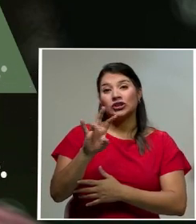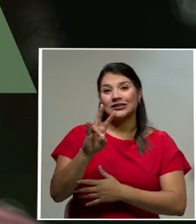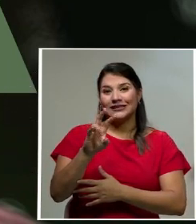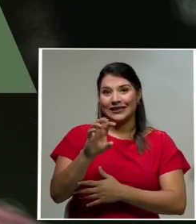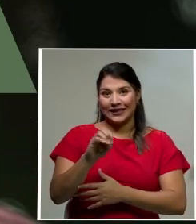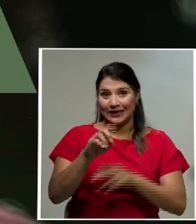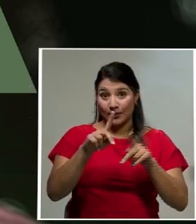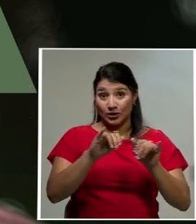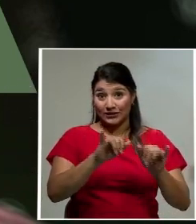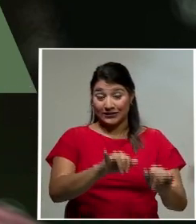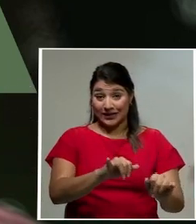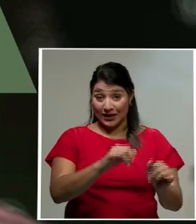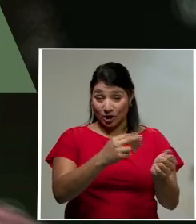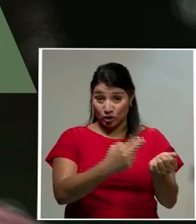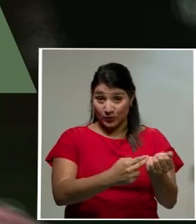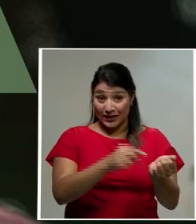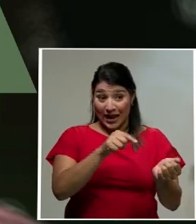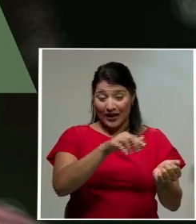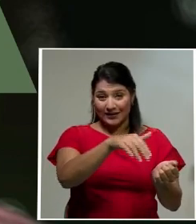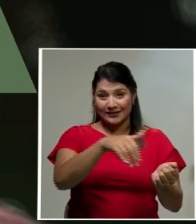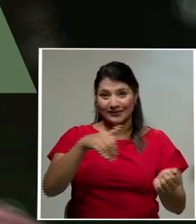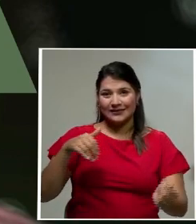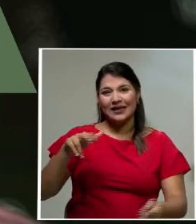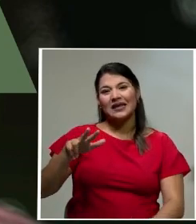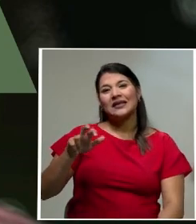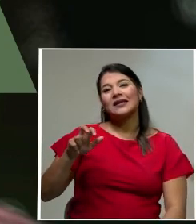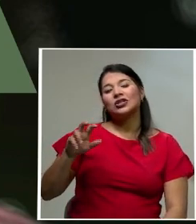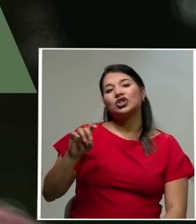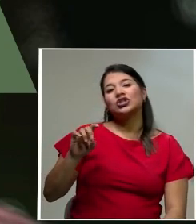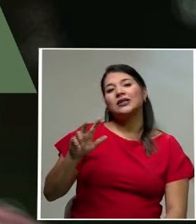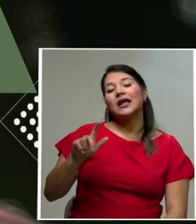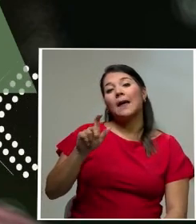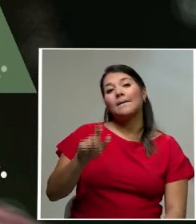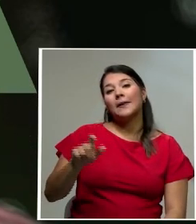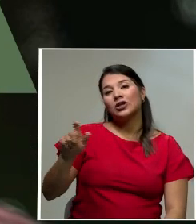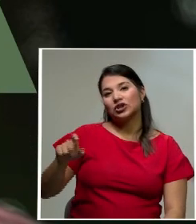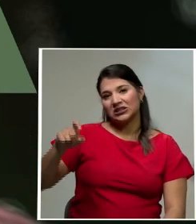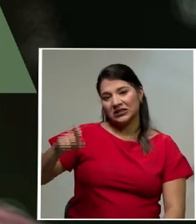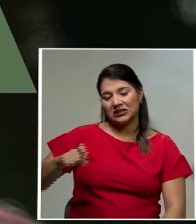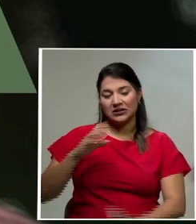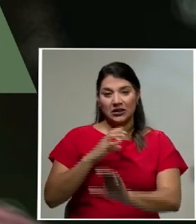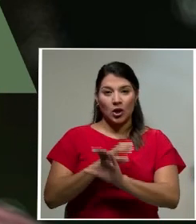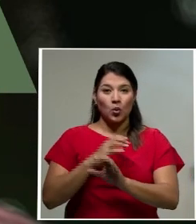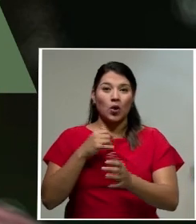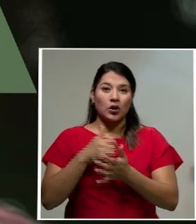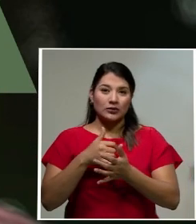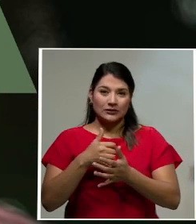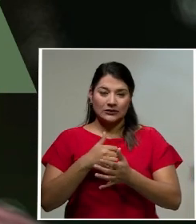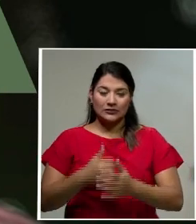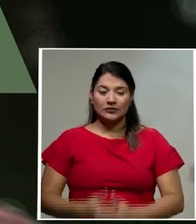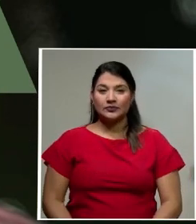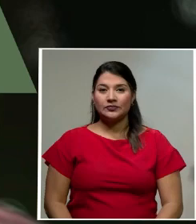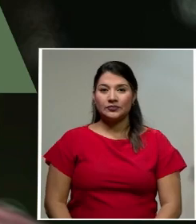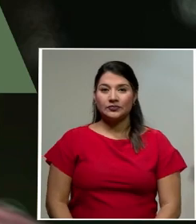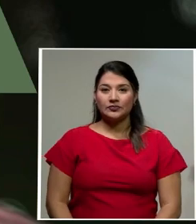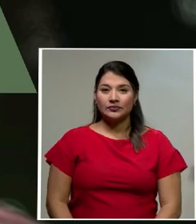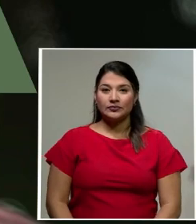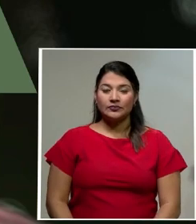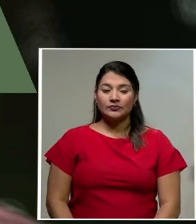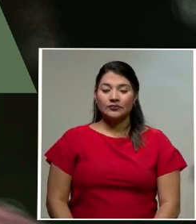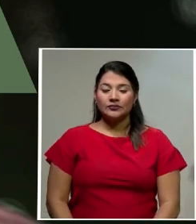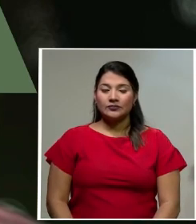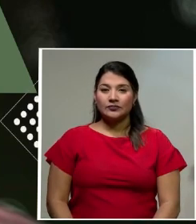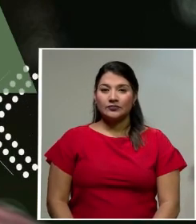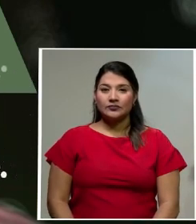en salón, de las cuales 383 requieren de cuidados intensivos.